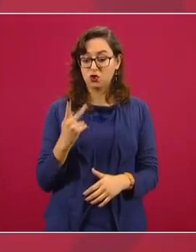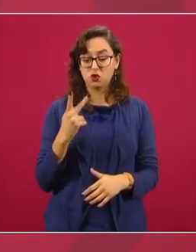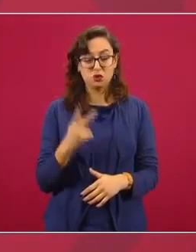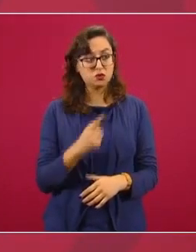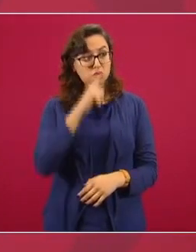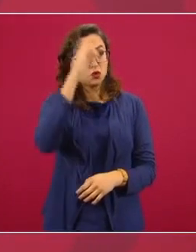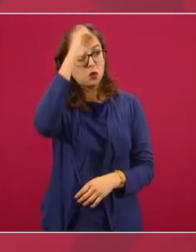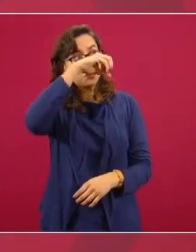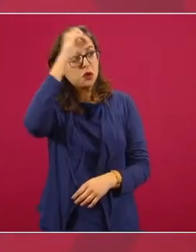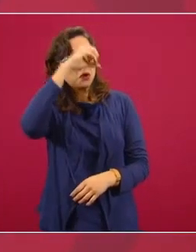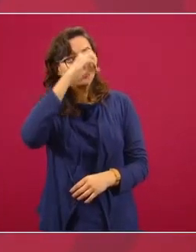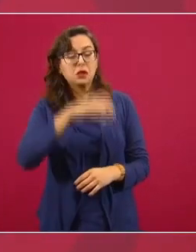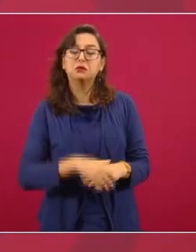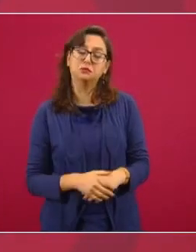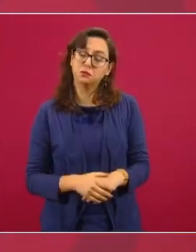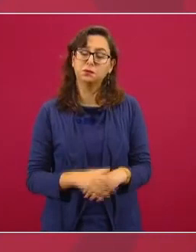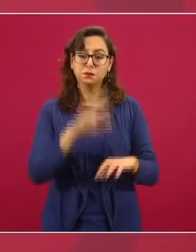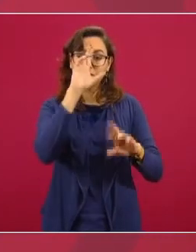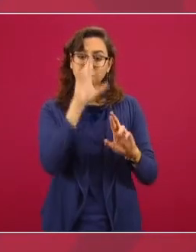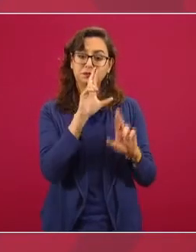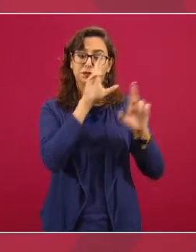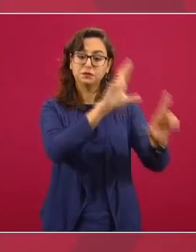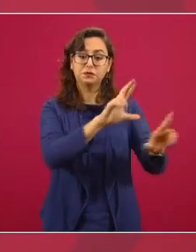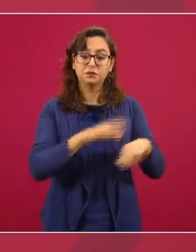a polemizar.